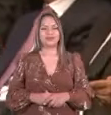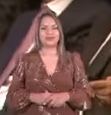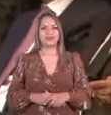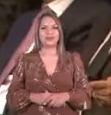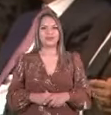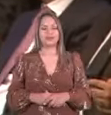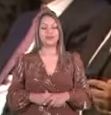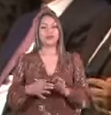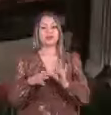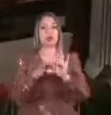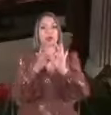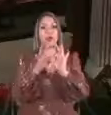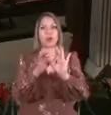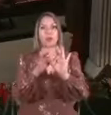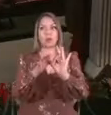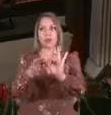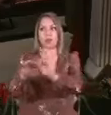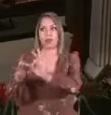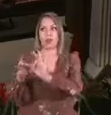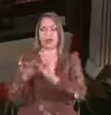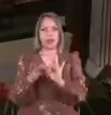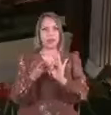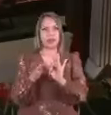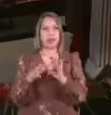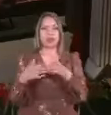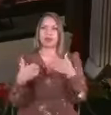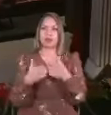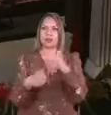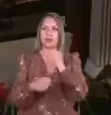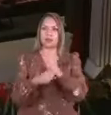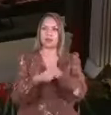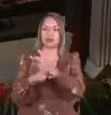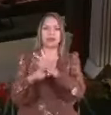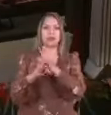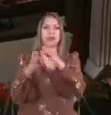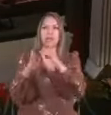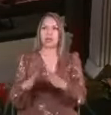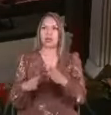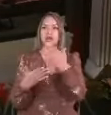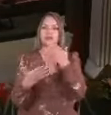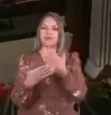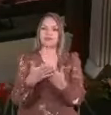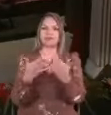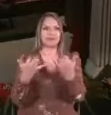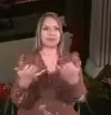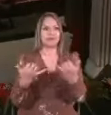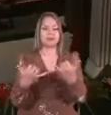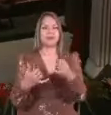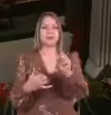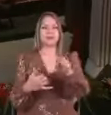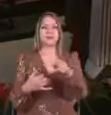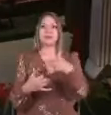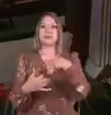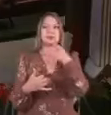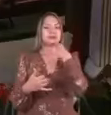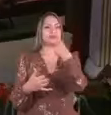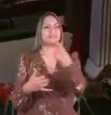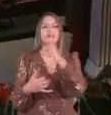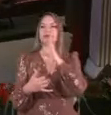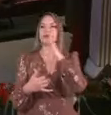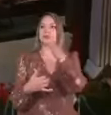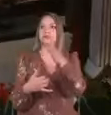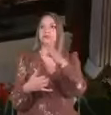A mis compañeros, colegas, concejales y concejalas, gracias. Desde este momento les he dicho a cada uno de ustedes que